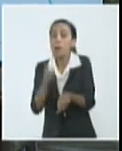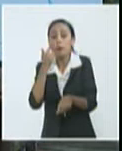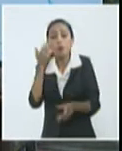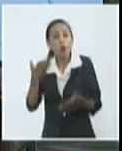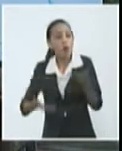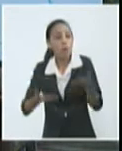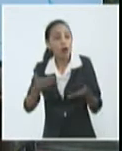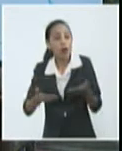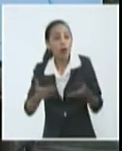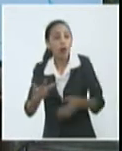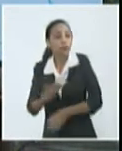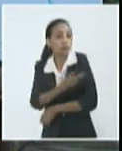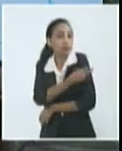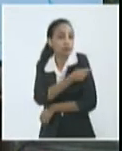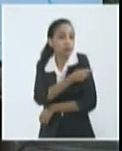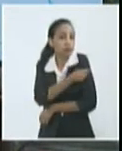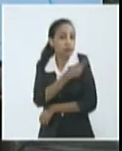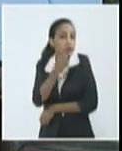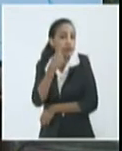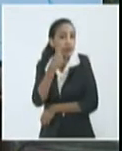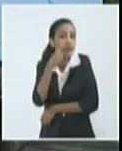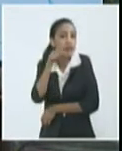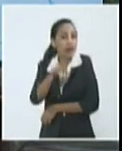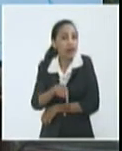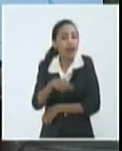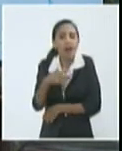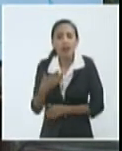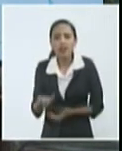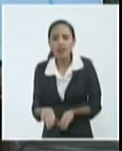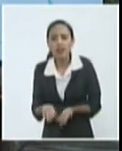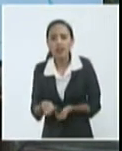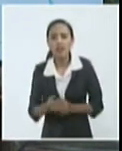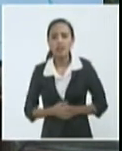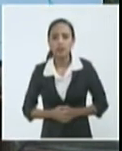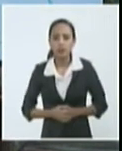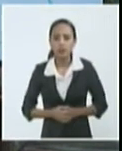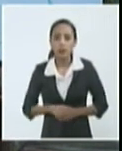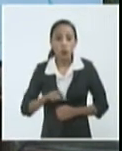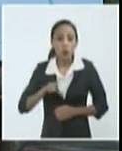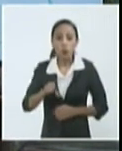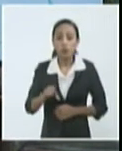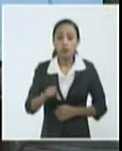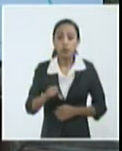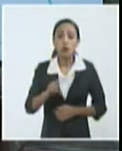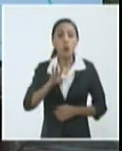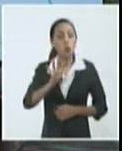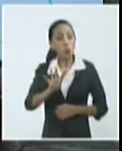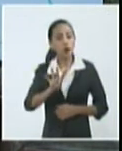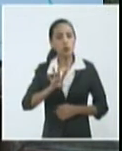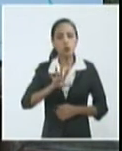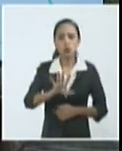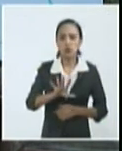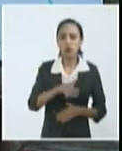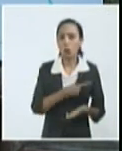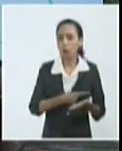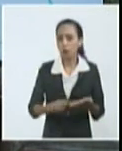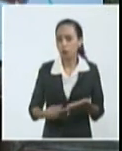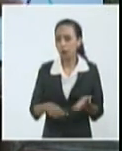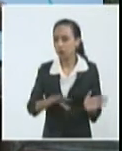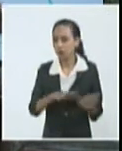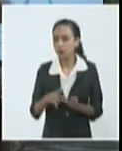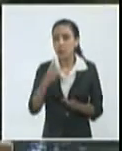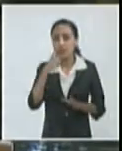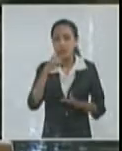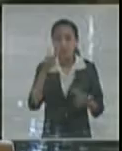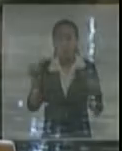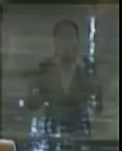de la población, ha provocado en las últimas 4 o 5 semanas un decrecimiento con una pendiente que